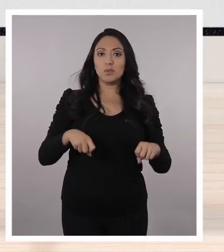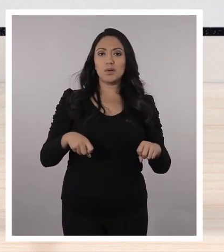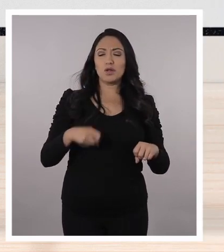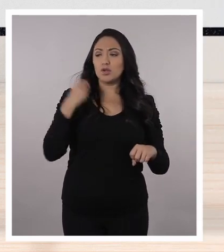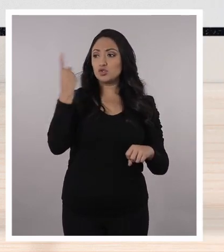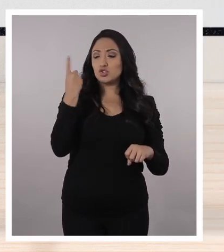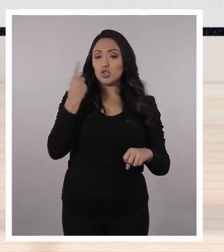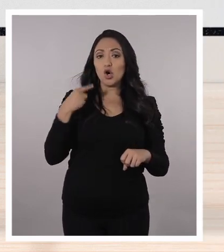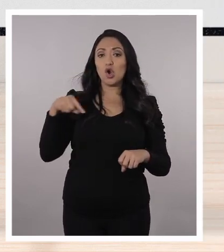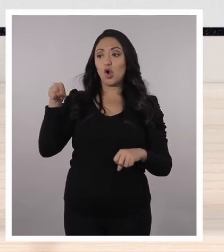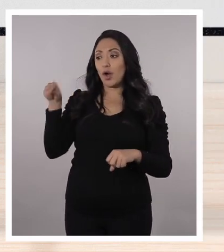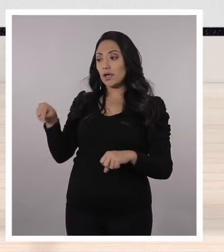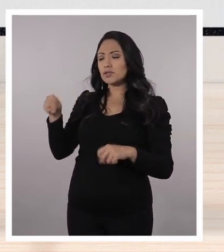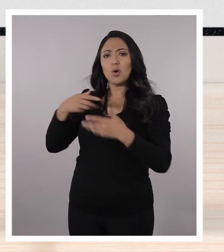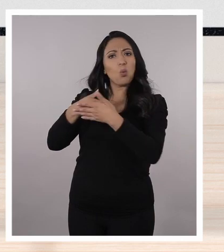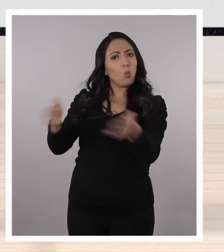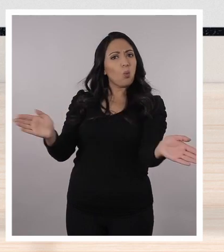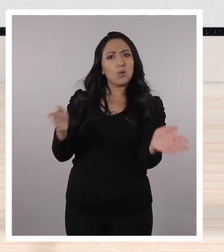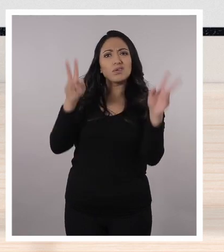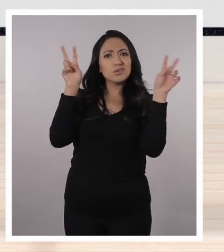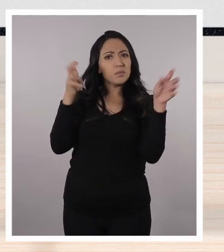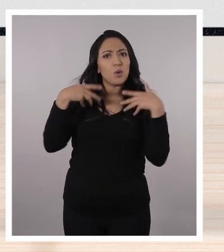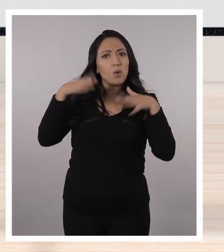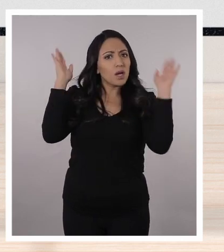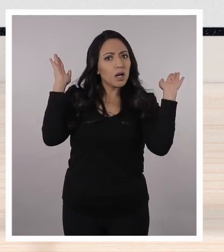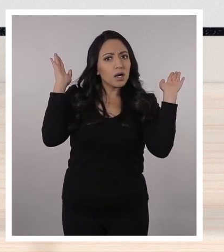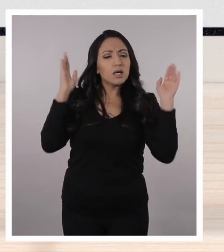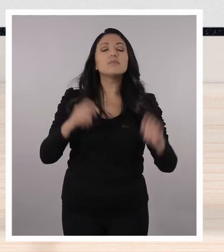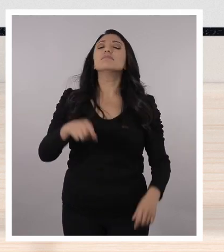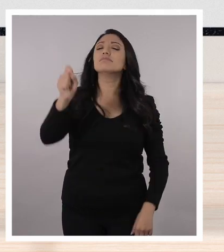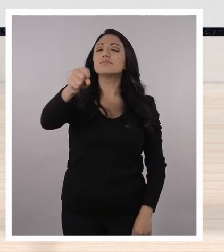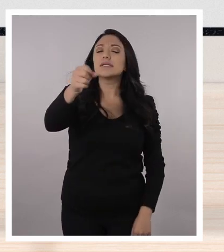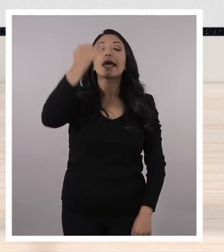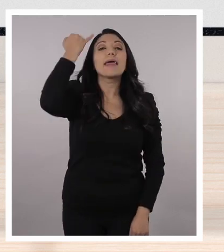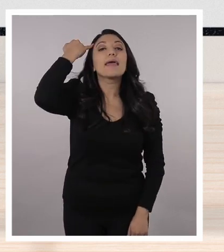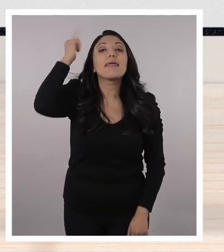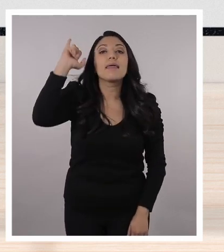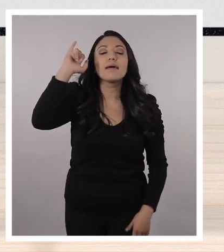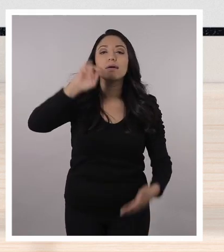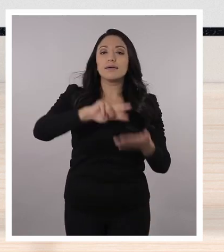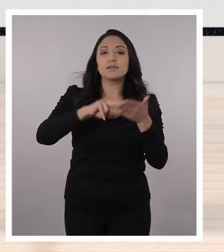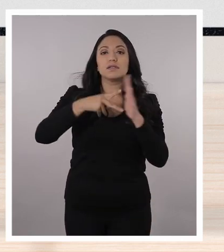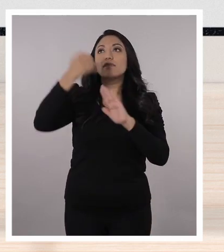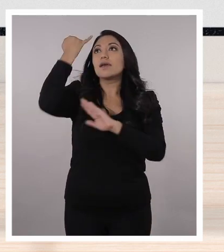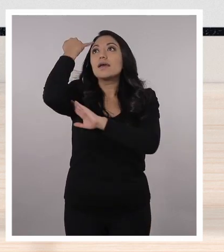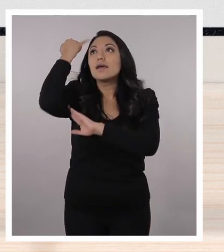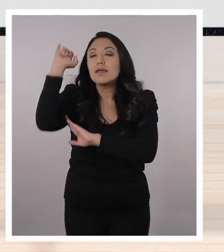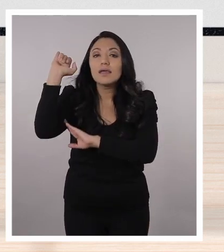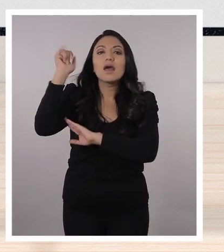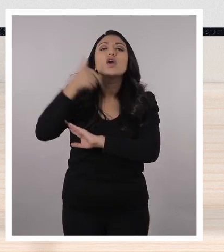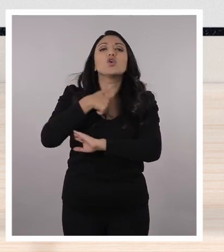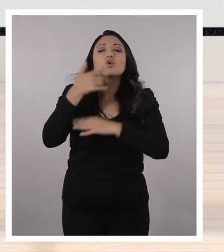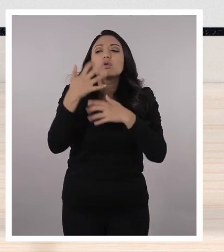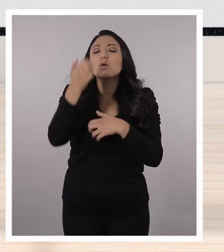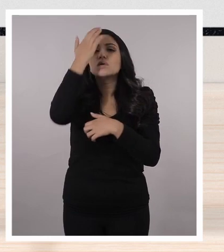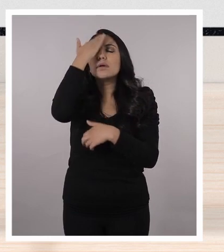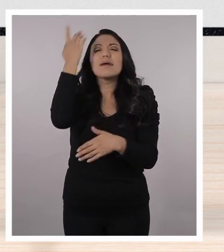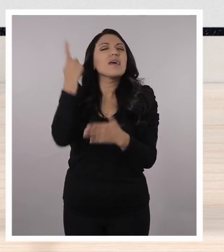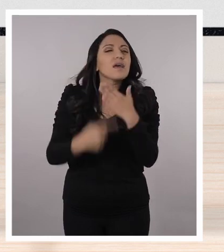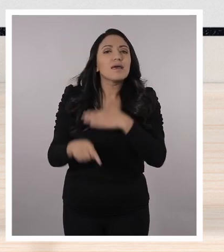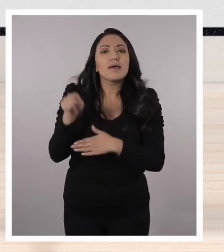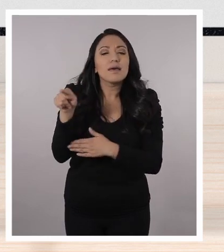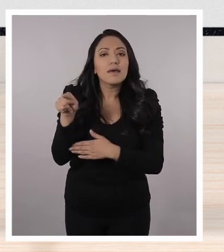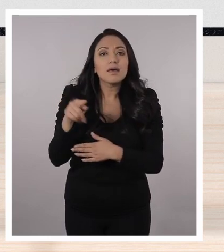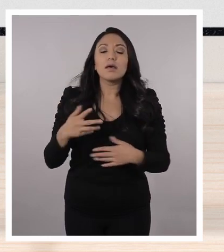hacer hipótesis no solo de fósiles, sino de cualquier tema. Sí, lo importante es plantearse una idea, ¿sí? Un objetivo. ¿Qué queremos saber?